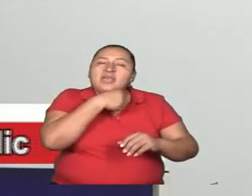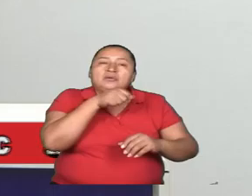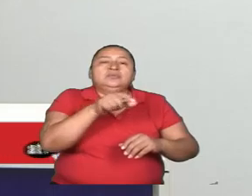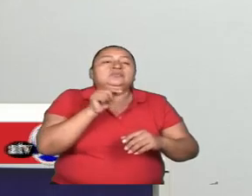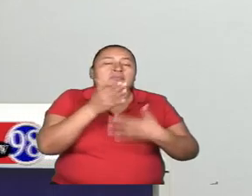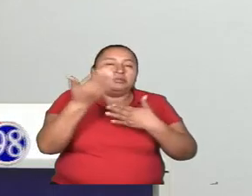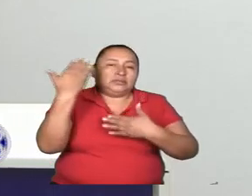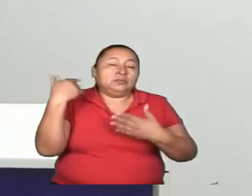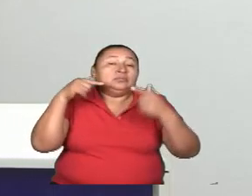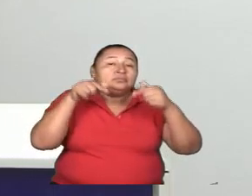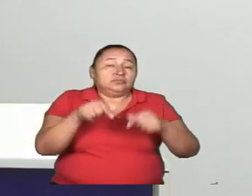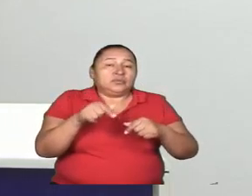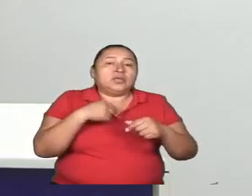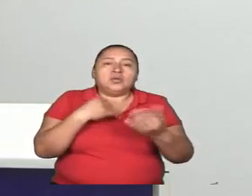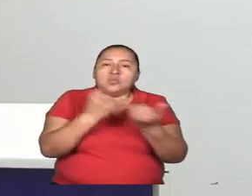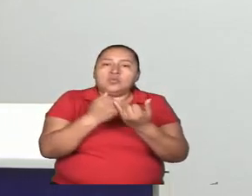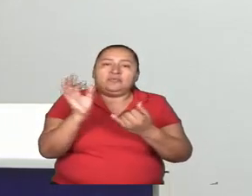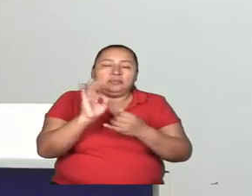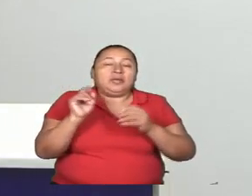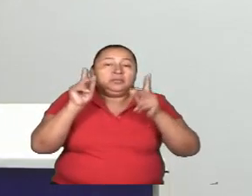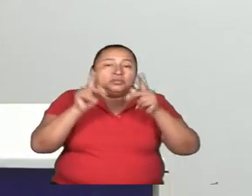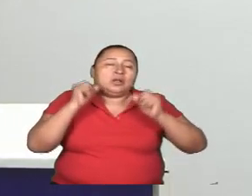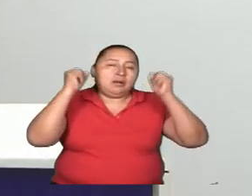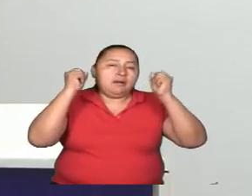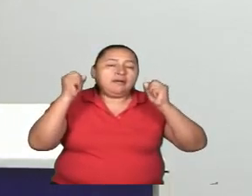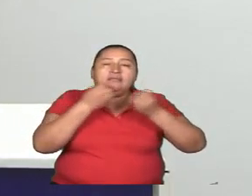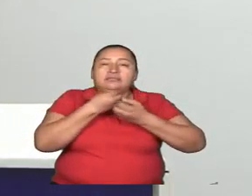García. Asimismo, los manifestantes